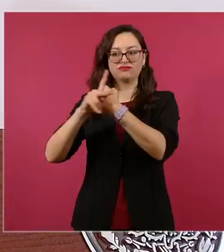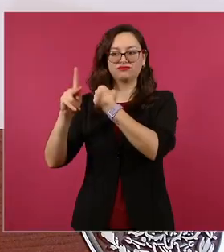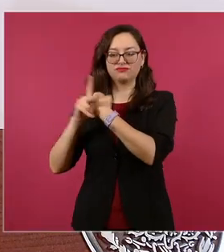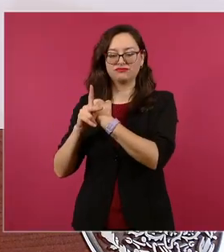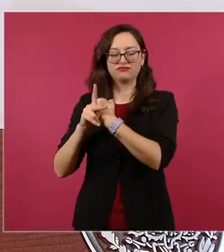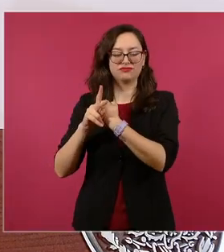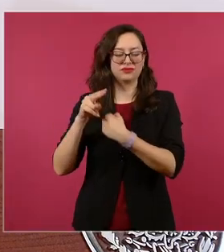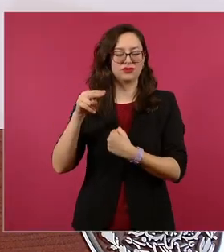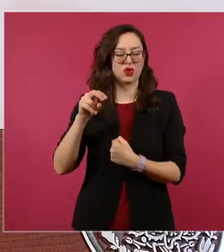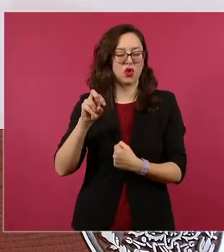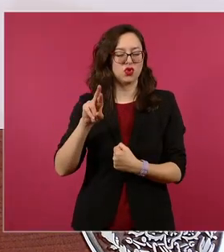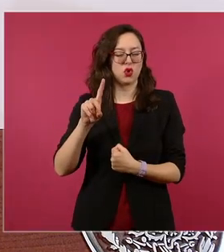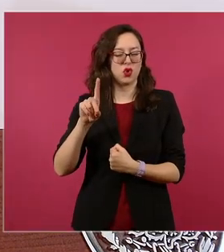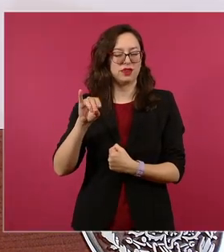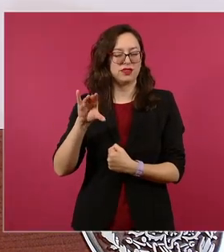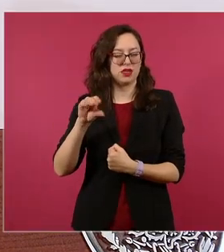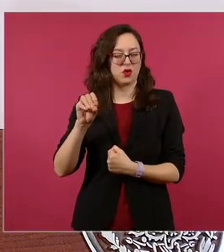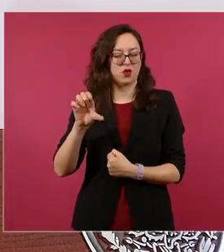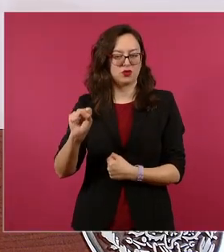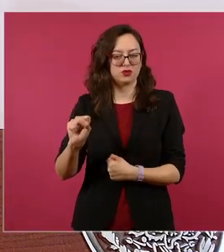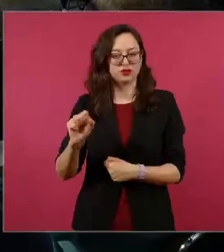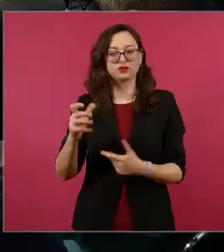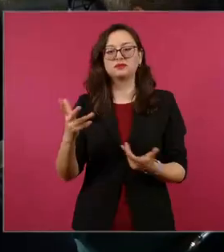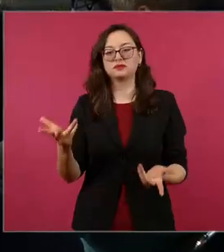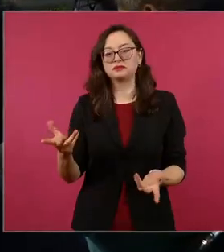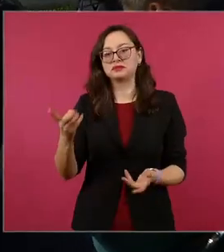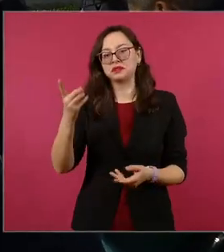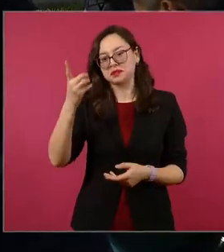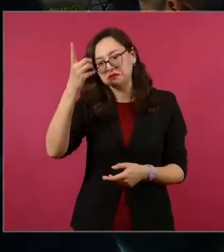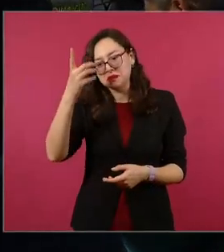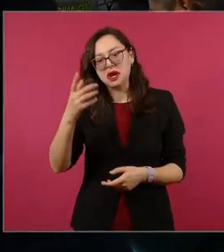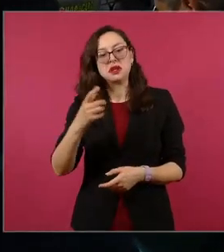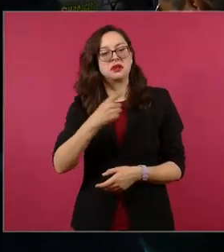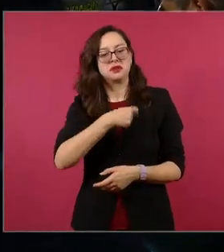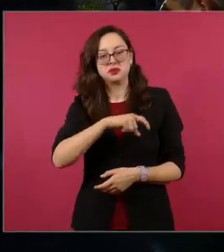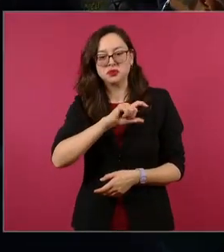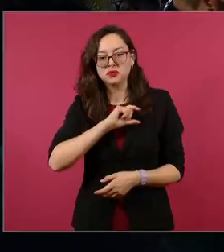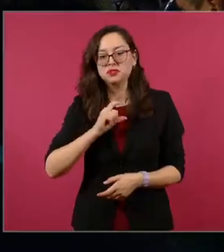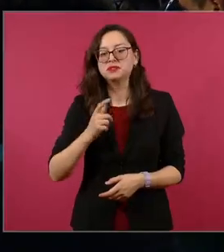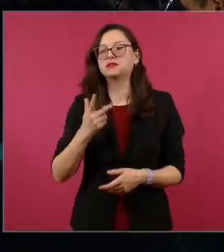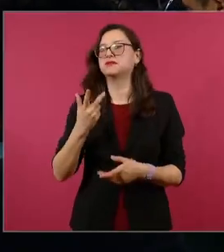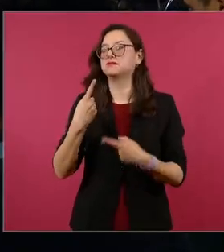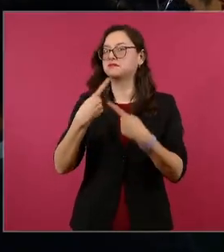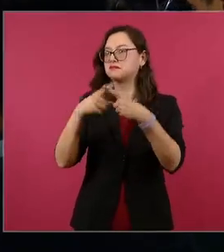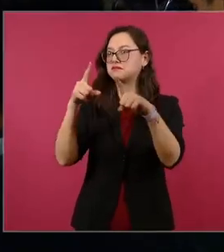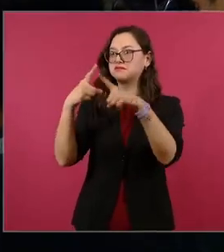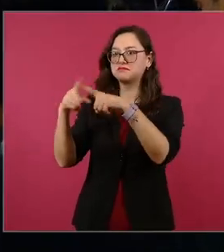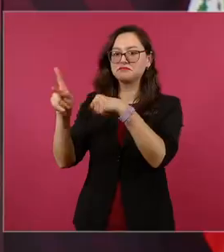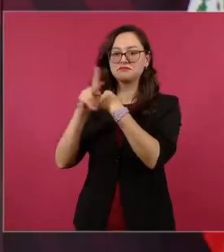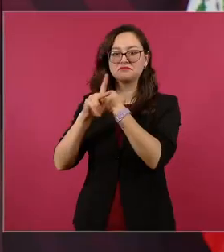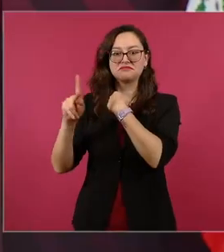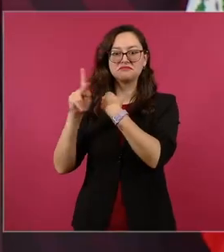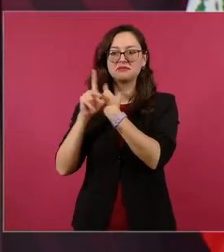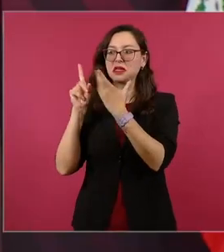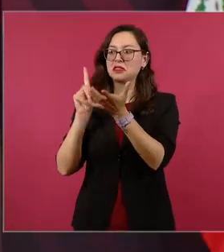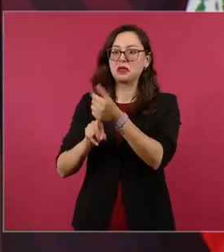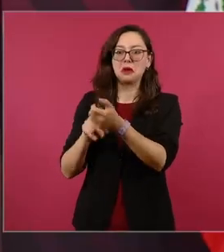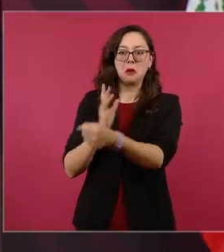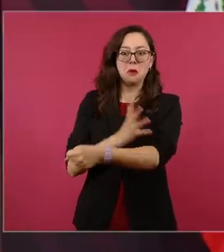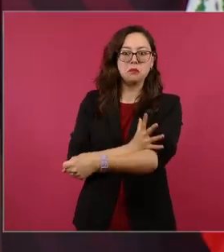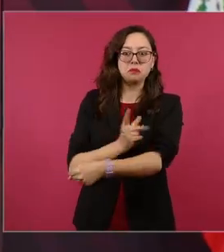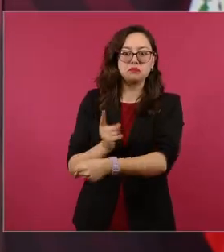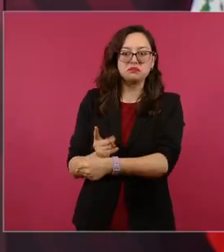Dinamarca, Suecia y otros países. Pero, por ejemplo, en Dinamarca es muy